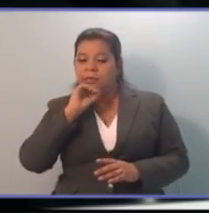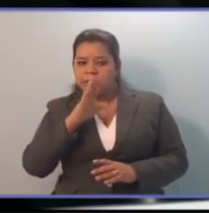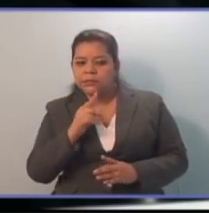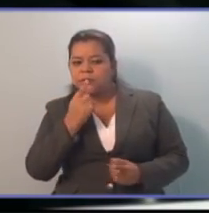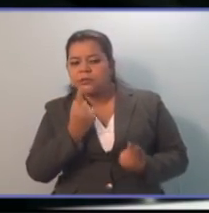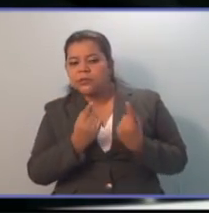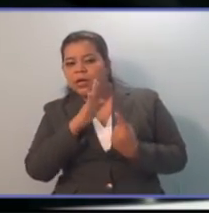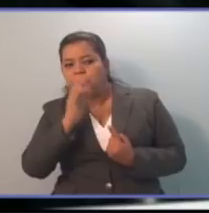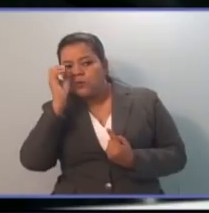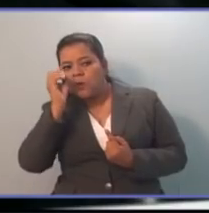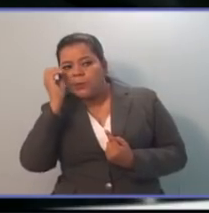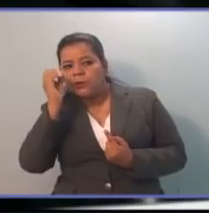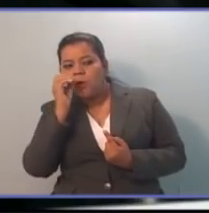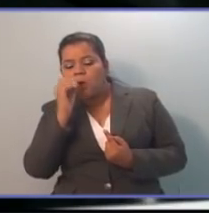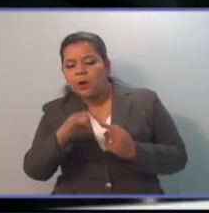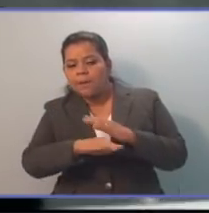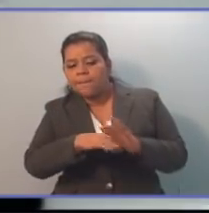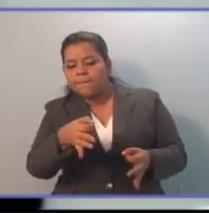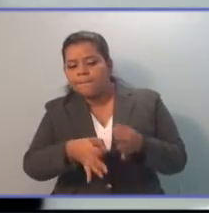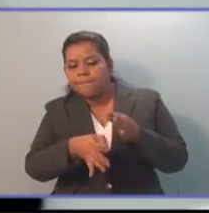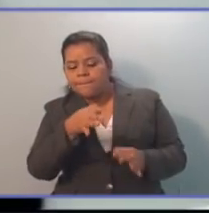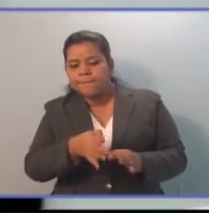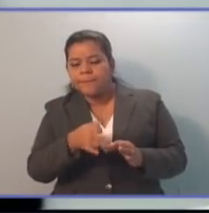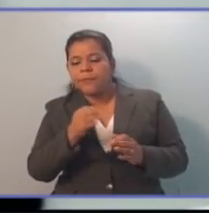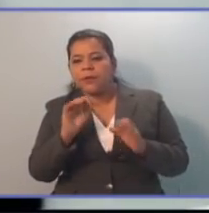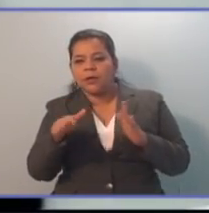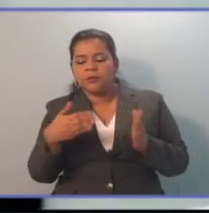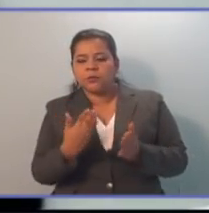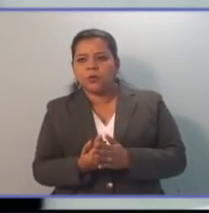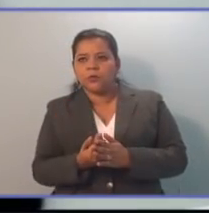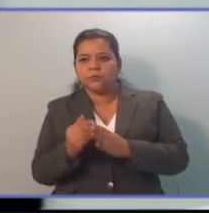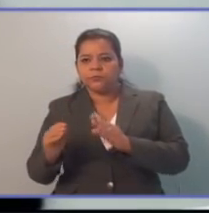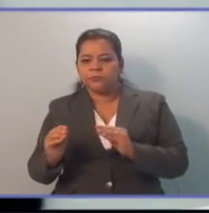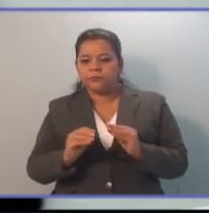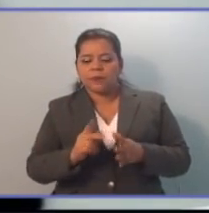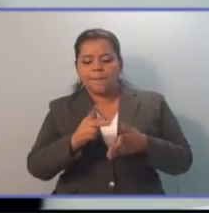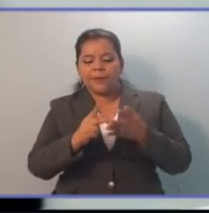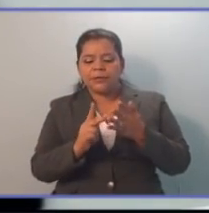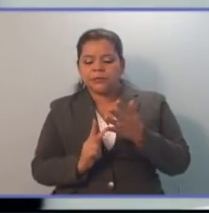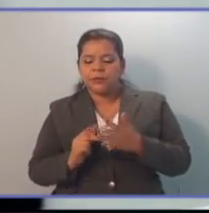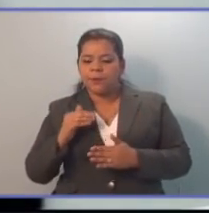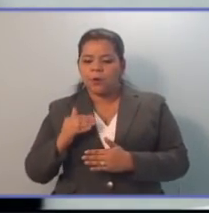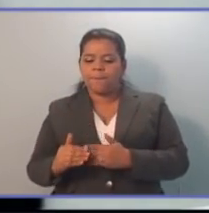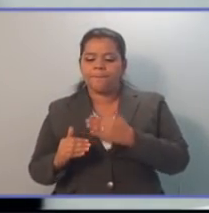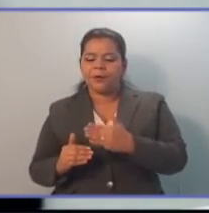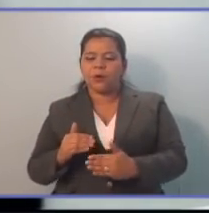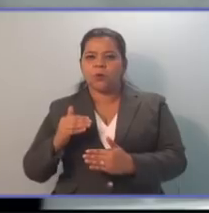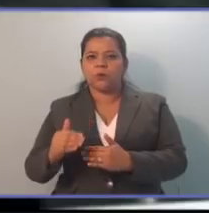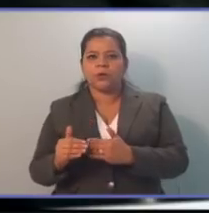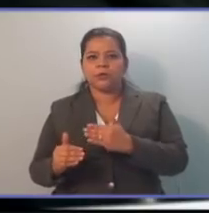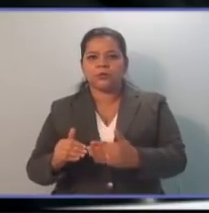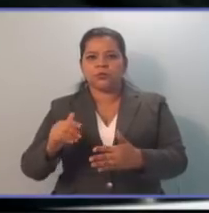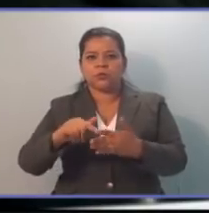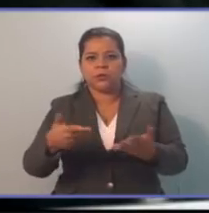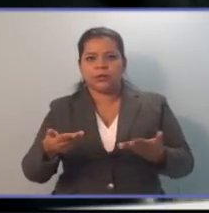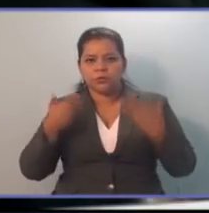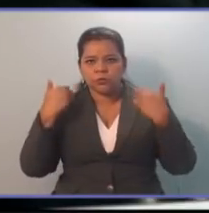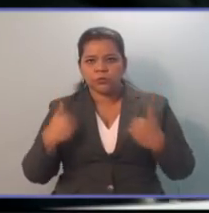es su opinión jurídica sobre el alcance y los efectos del principio de progresividad de los derechos